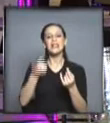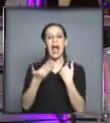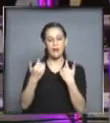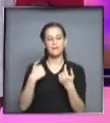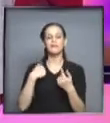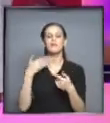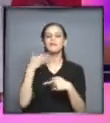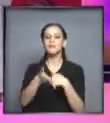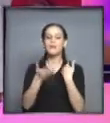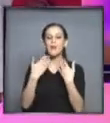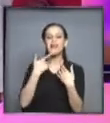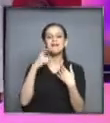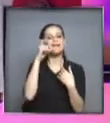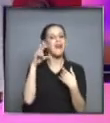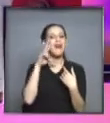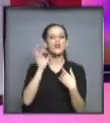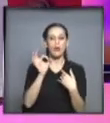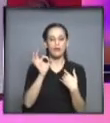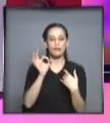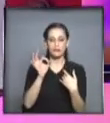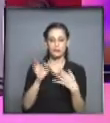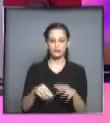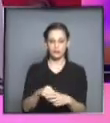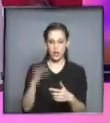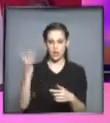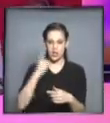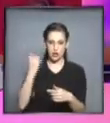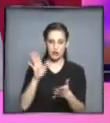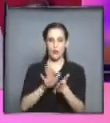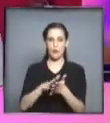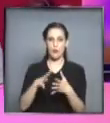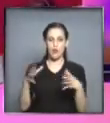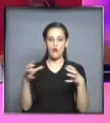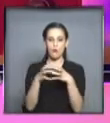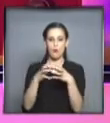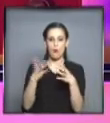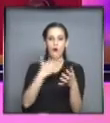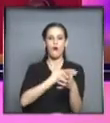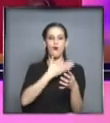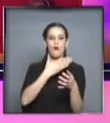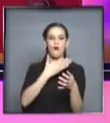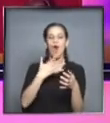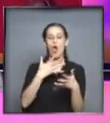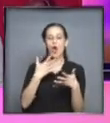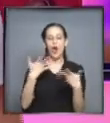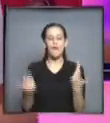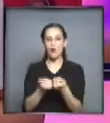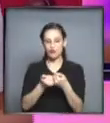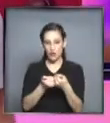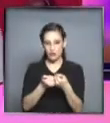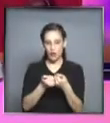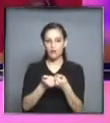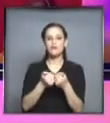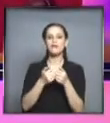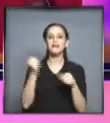Sergio Ballardini, que es director de juventud, del estudio de la juventud, digamos, de Flaxo, perdón, de la Fundación Freire Echever, que labura también